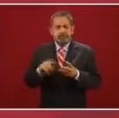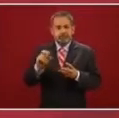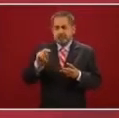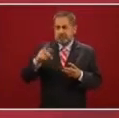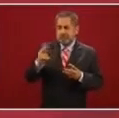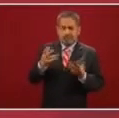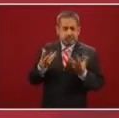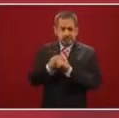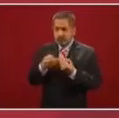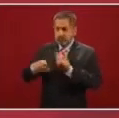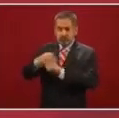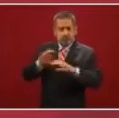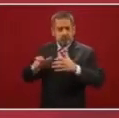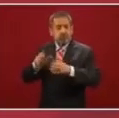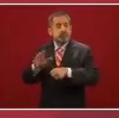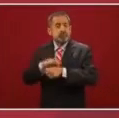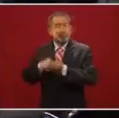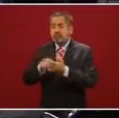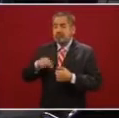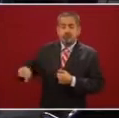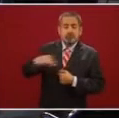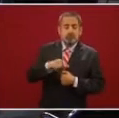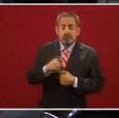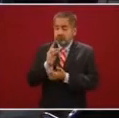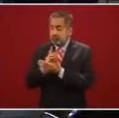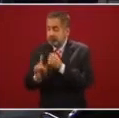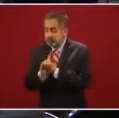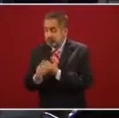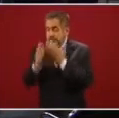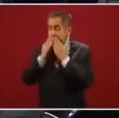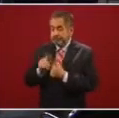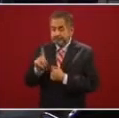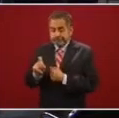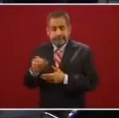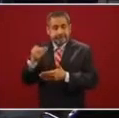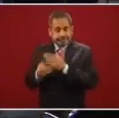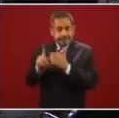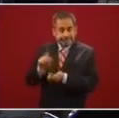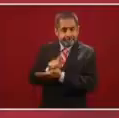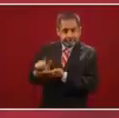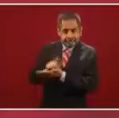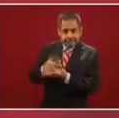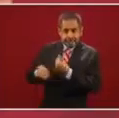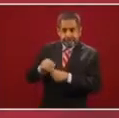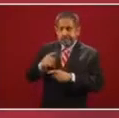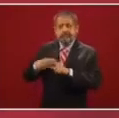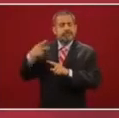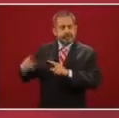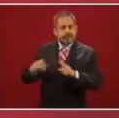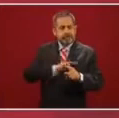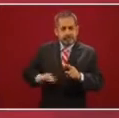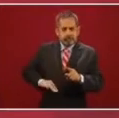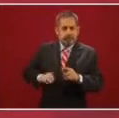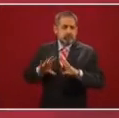manera holística, porque el tema de los humedales no es únicamente la falta de tratamiento del agua, que por dicho sea de paso es de orden municipal, sino todo